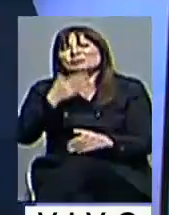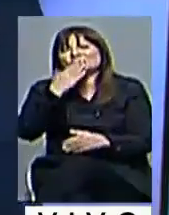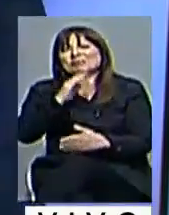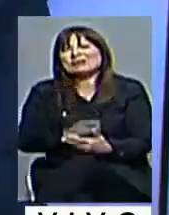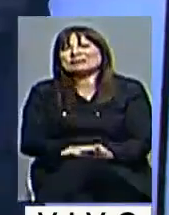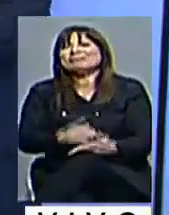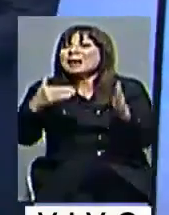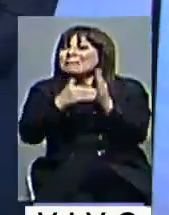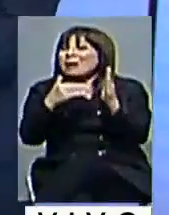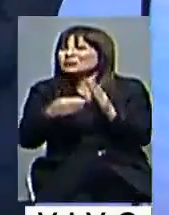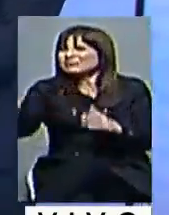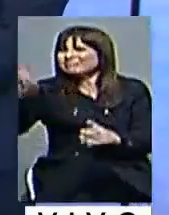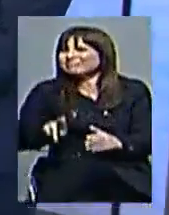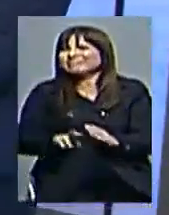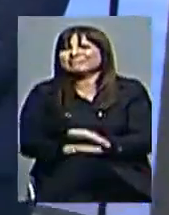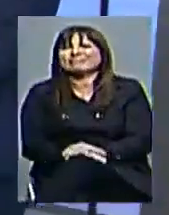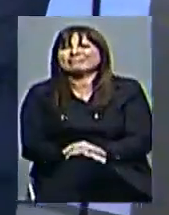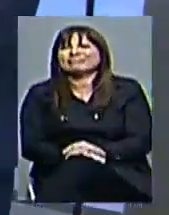estamos de vuelta.